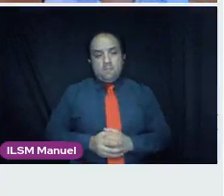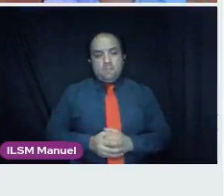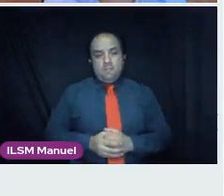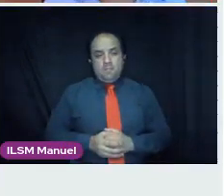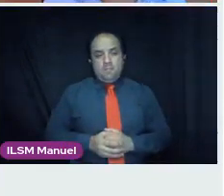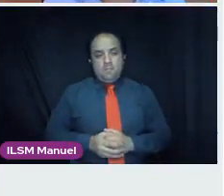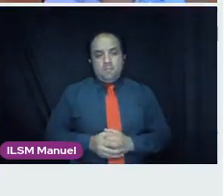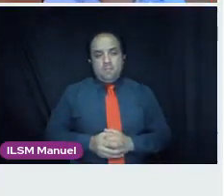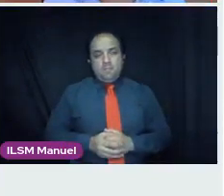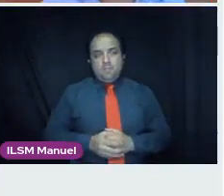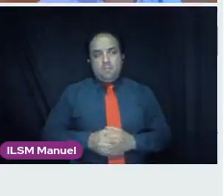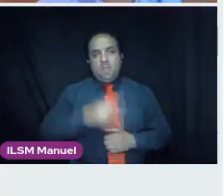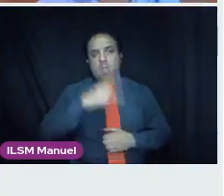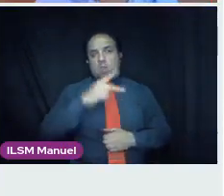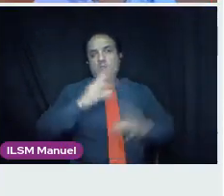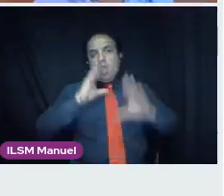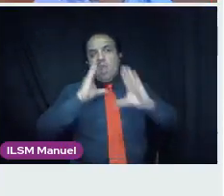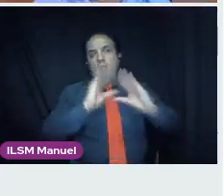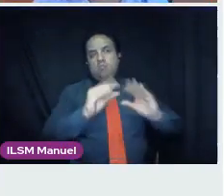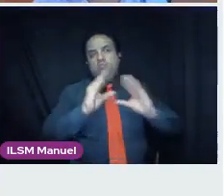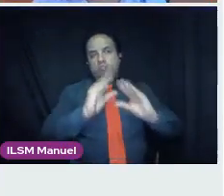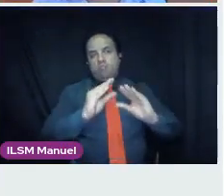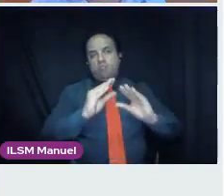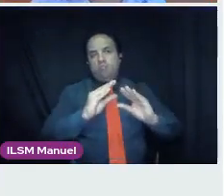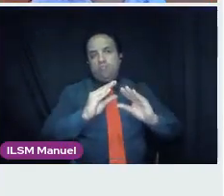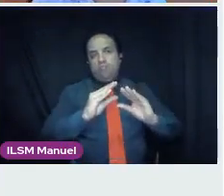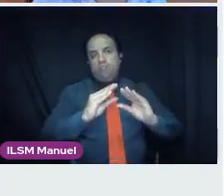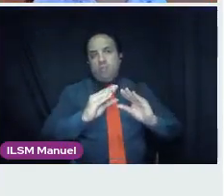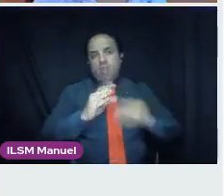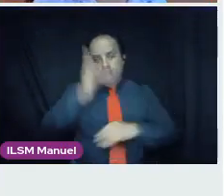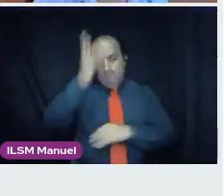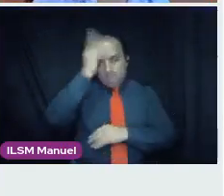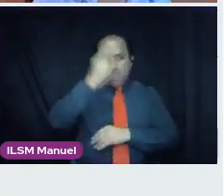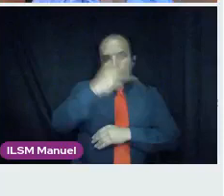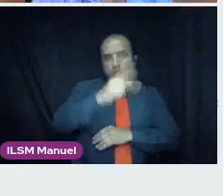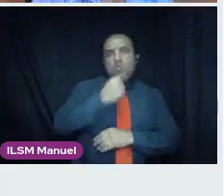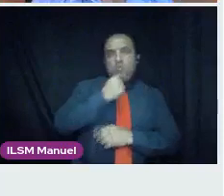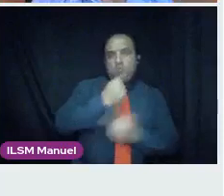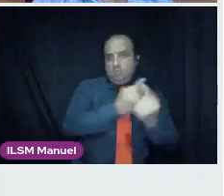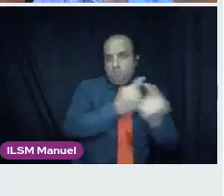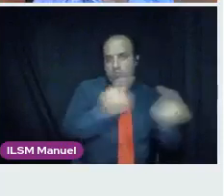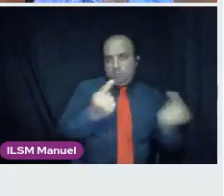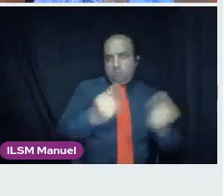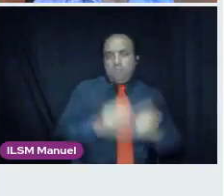la formación y la integridad de los niños.